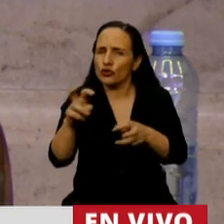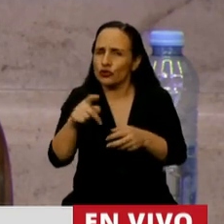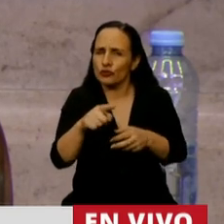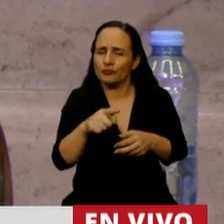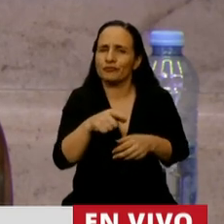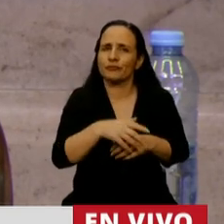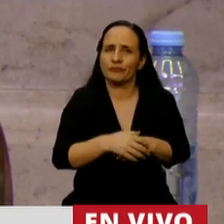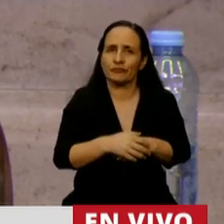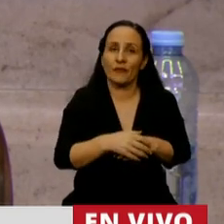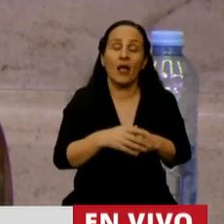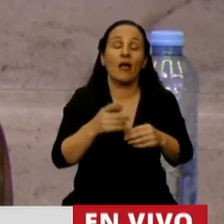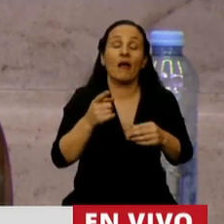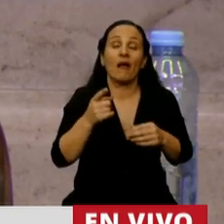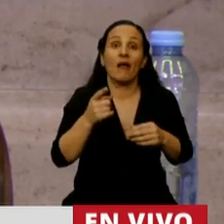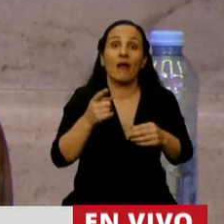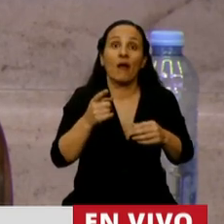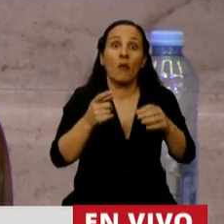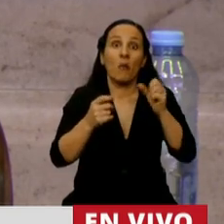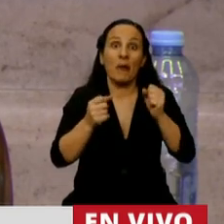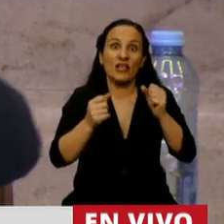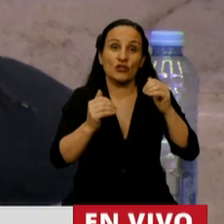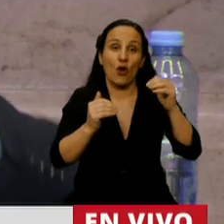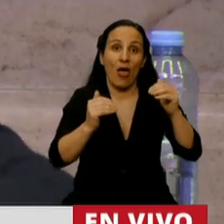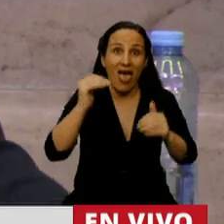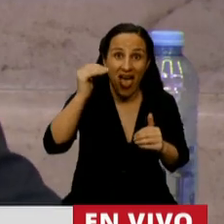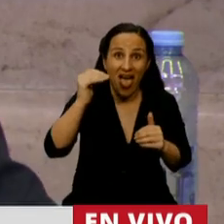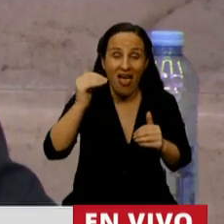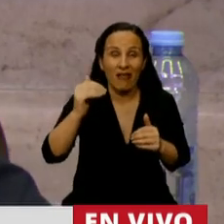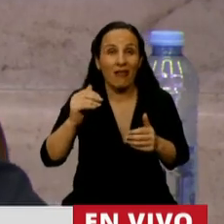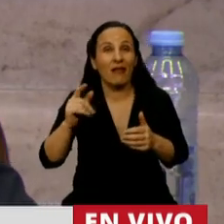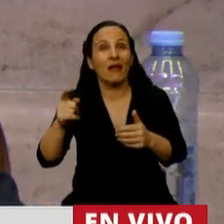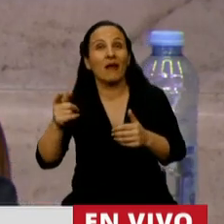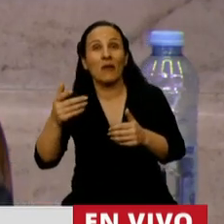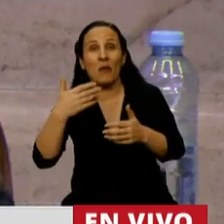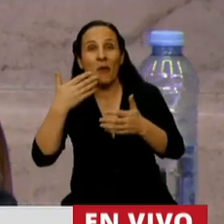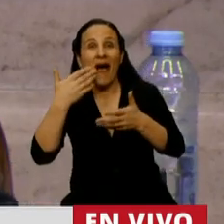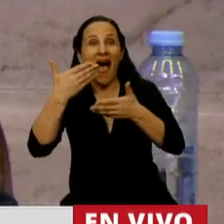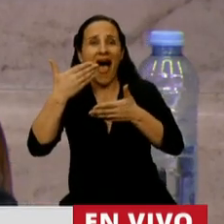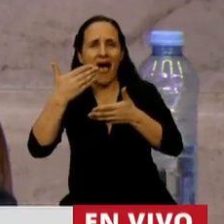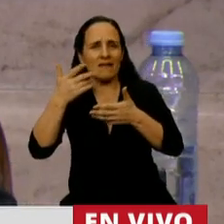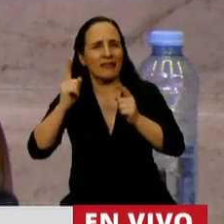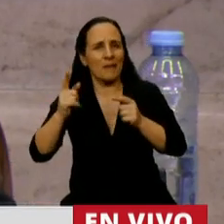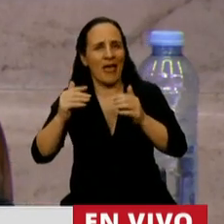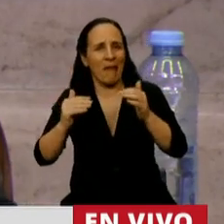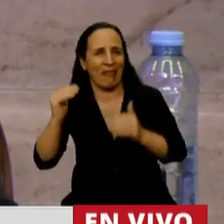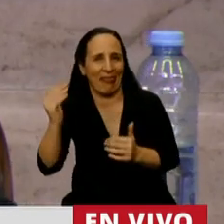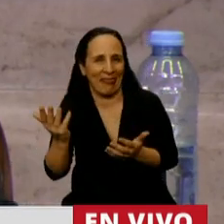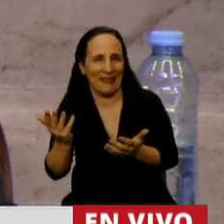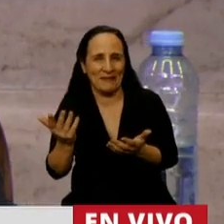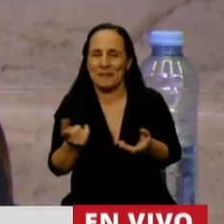peso argentino y la otra la palabra el peso pasó en horas